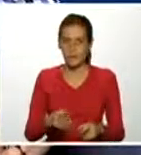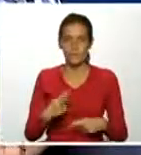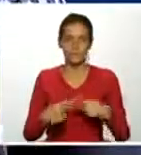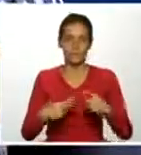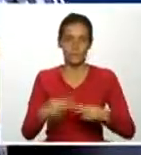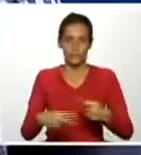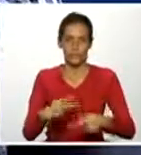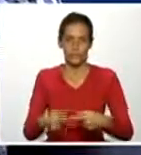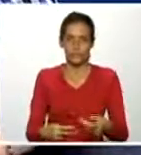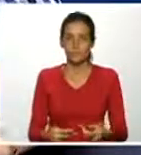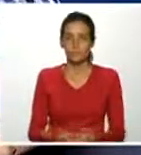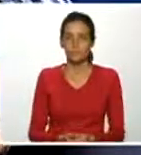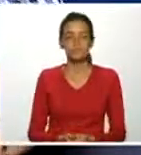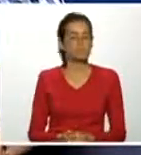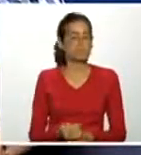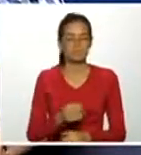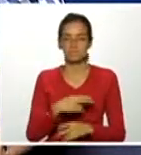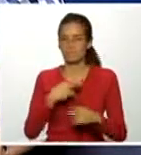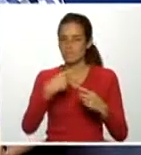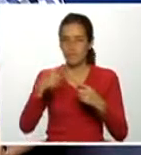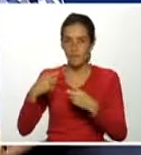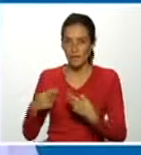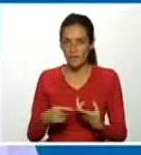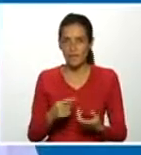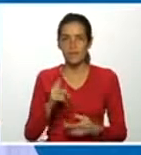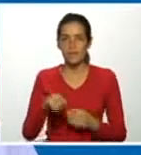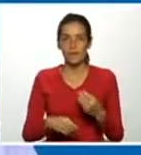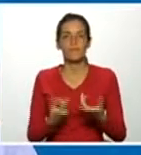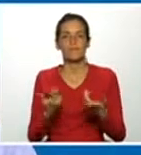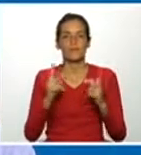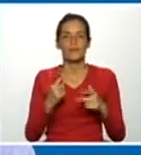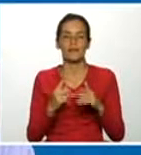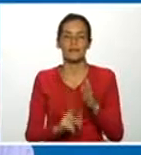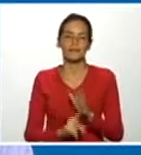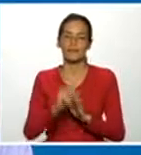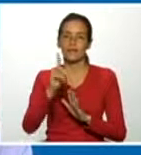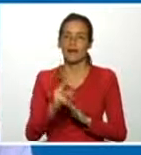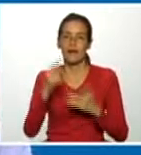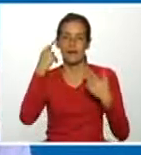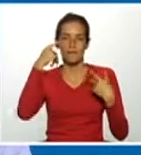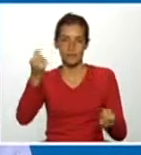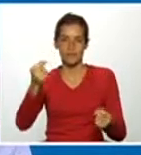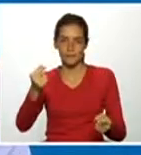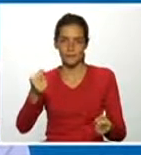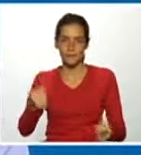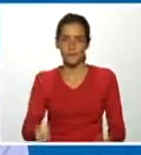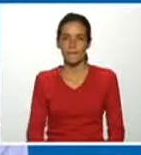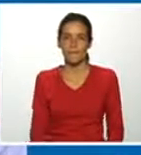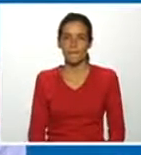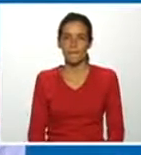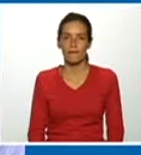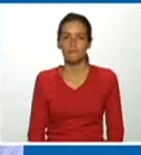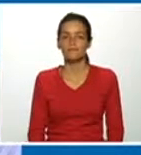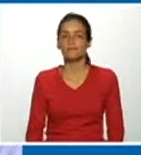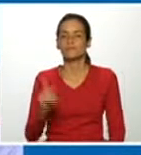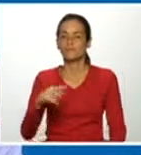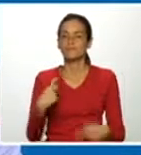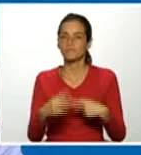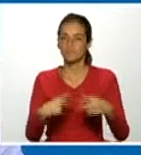productivas inmensas, crearía también, permitiría desarrollar unas capacidades también